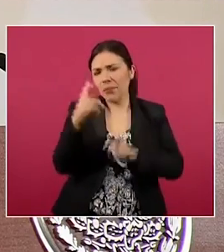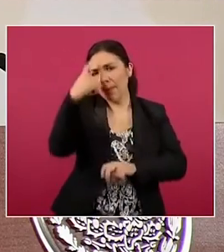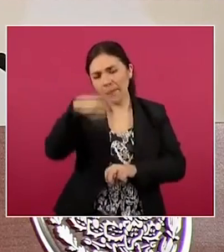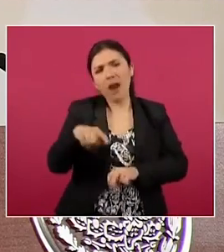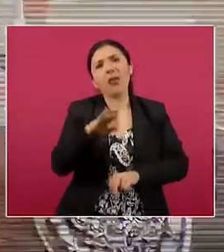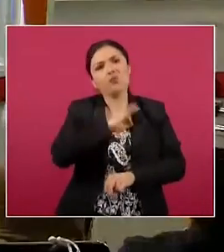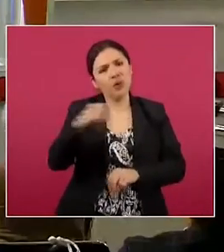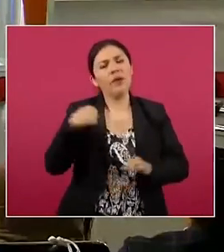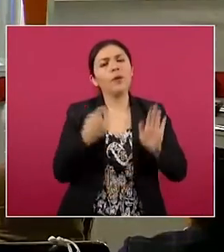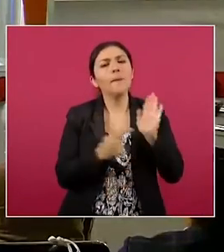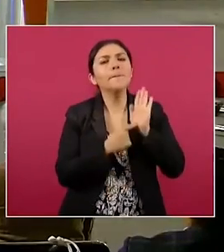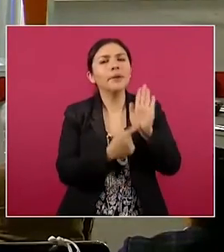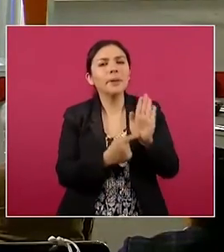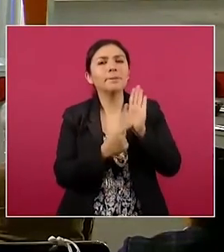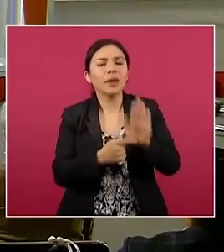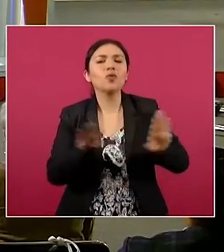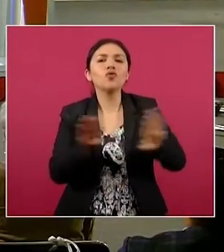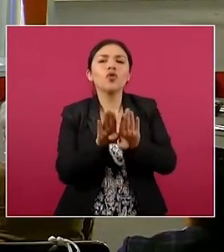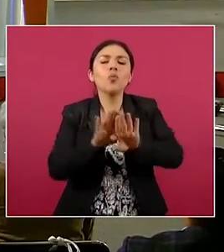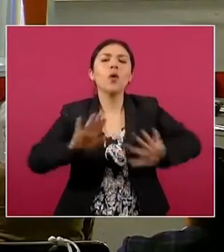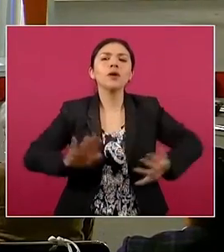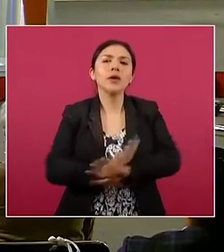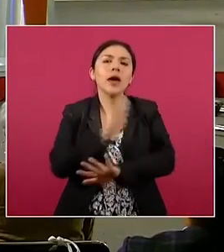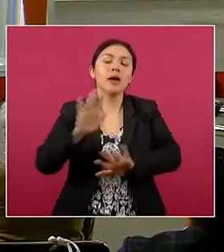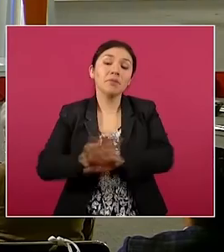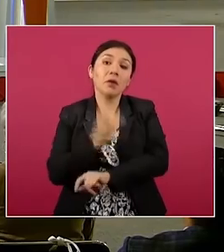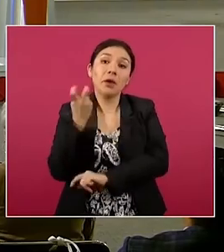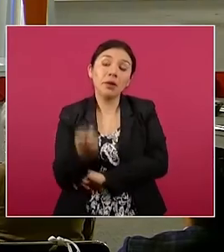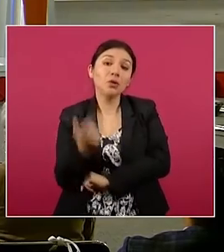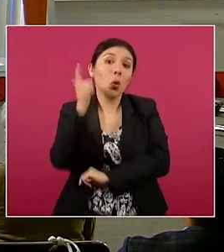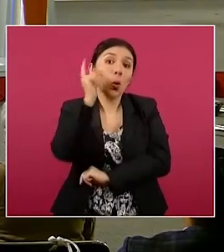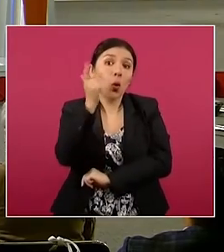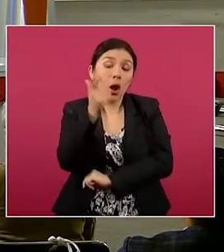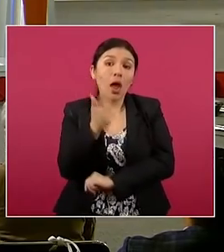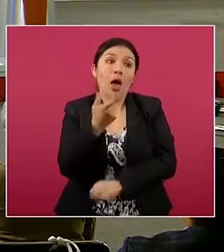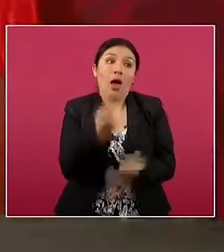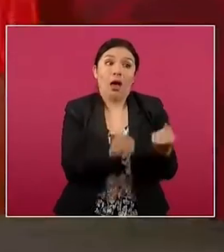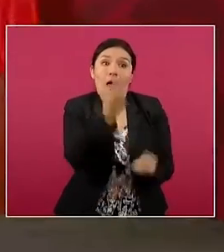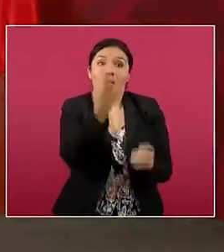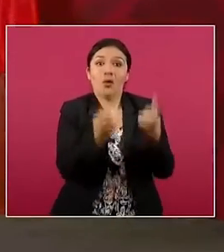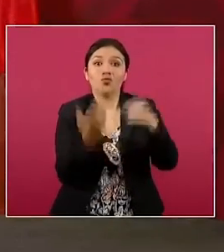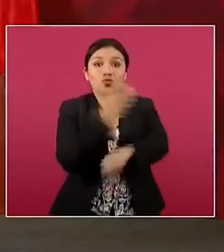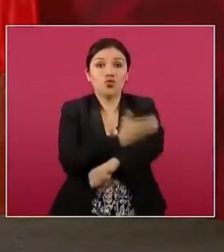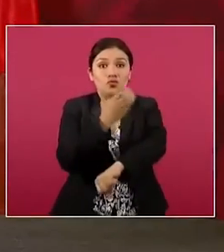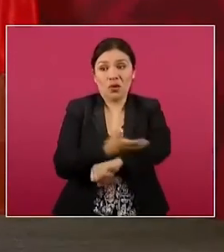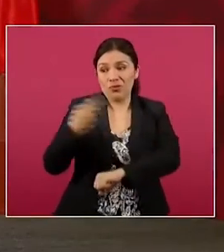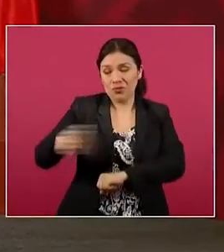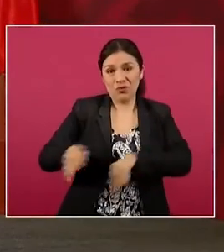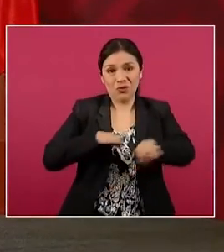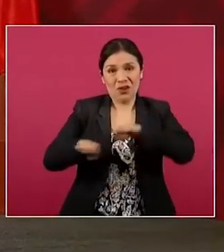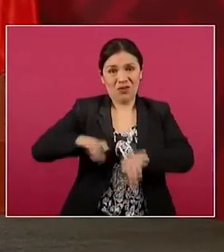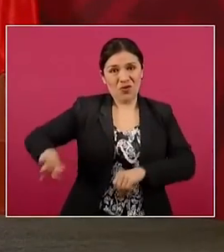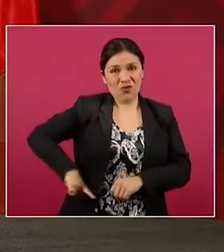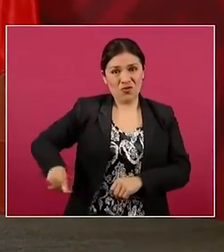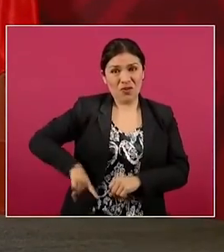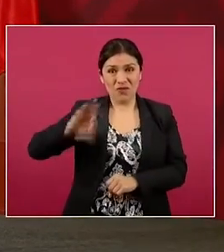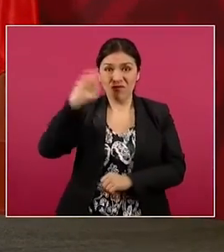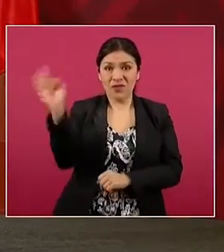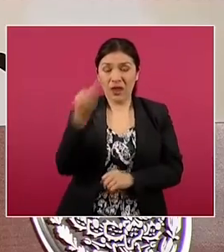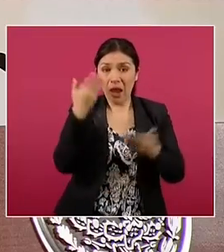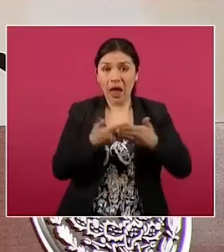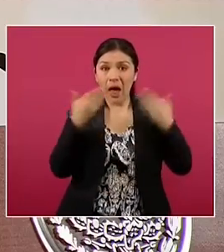irles presentando las actualizaciones. Ojalá algunas compañeras y compañeros del gobierno federal, con este